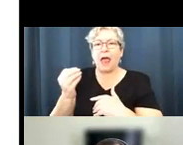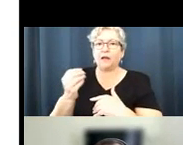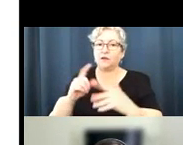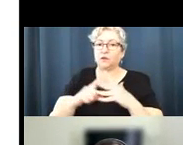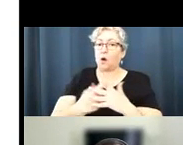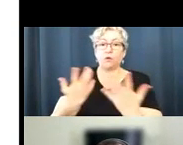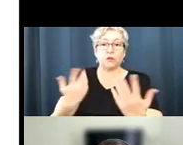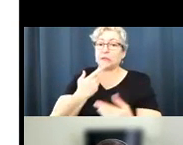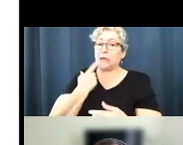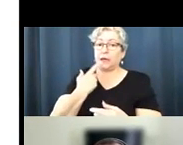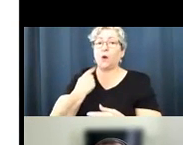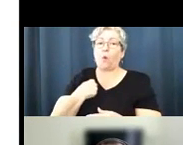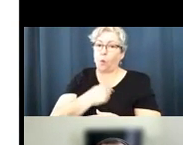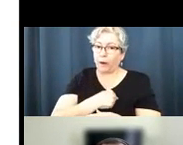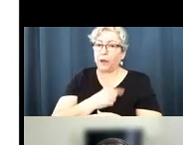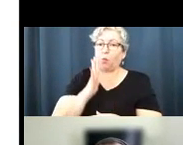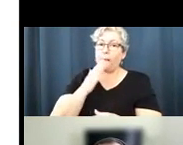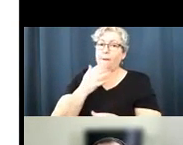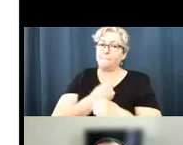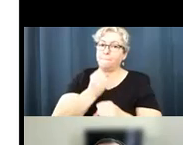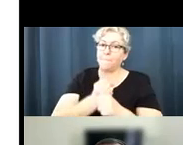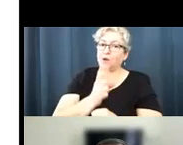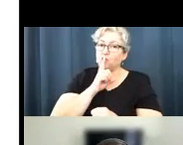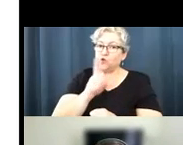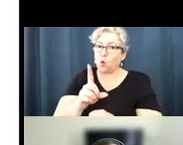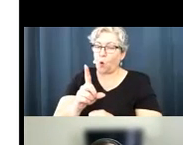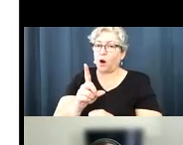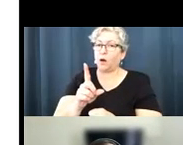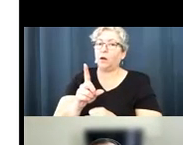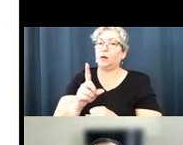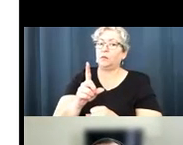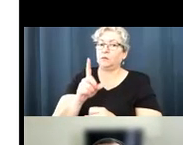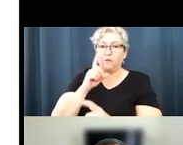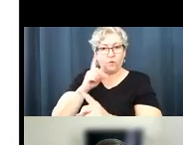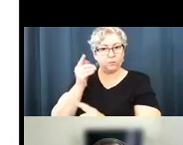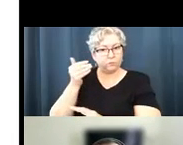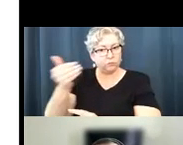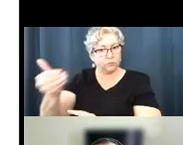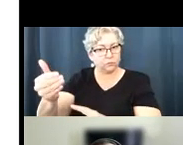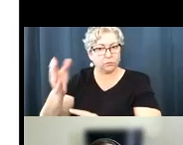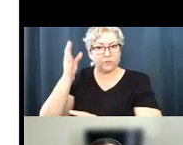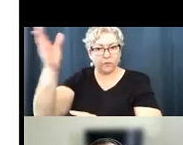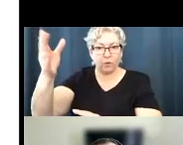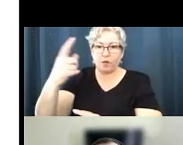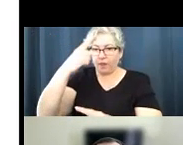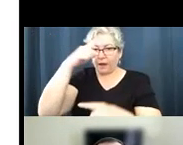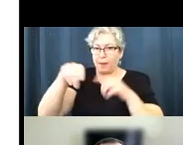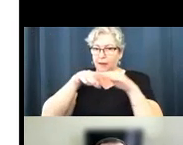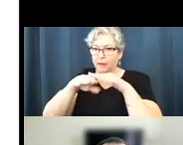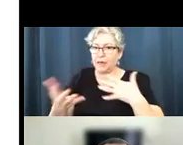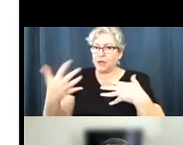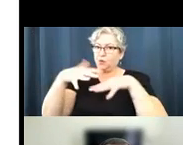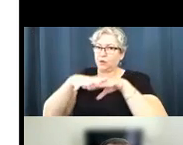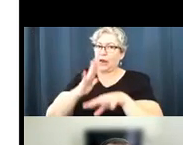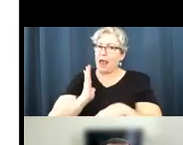Entonces también eso empieza diciendo, vamos a asegurarnos de que de ahora en adelante estamos pensando sobre la